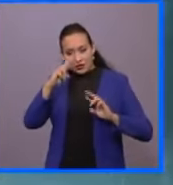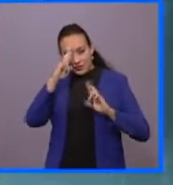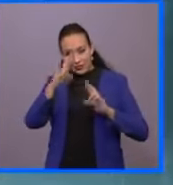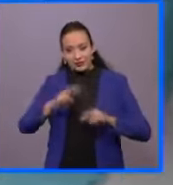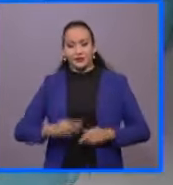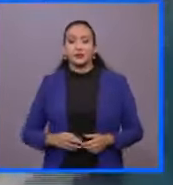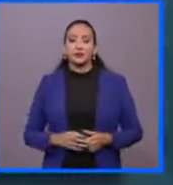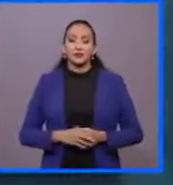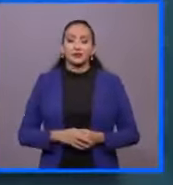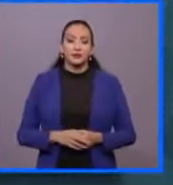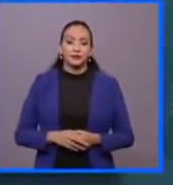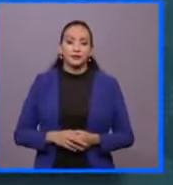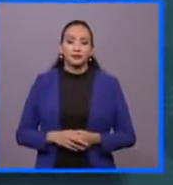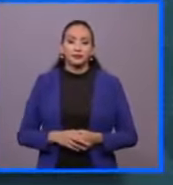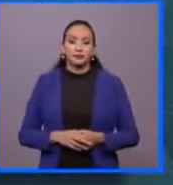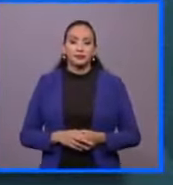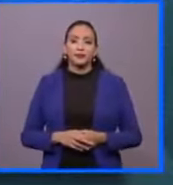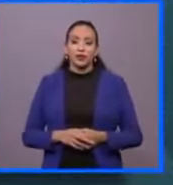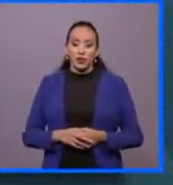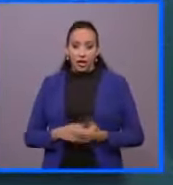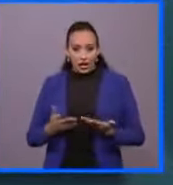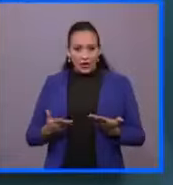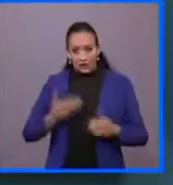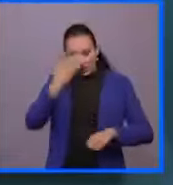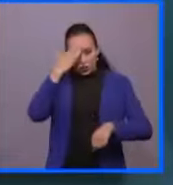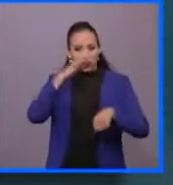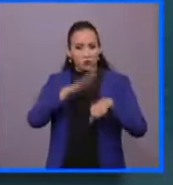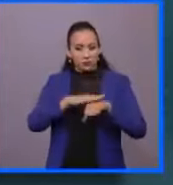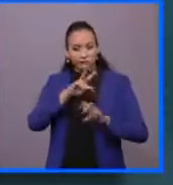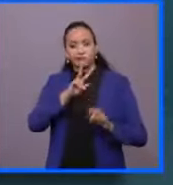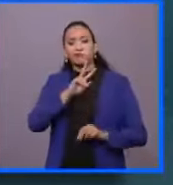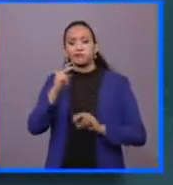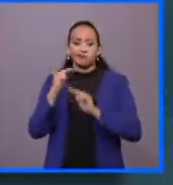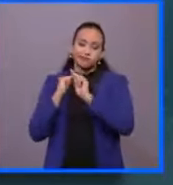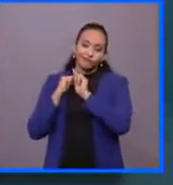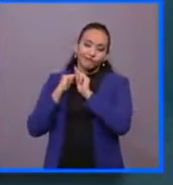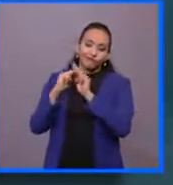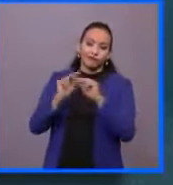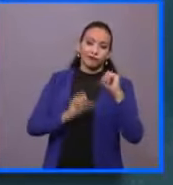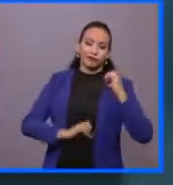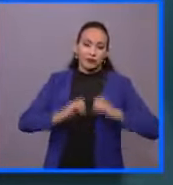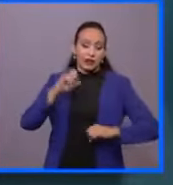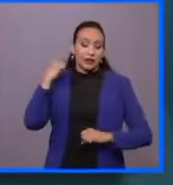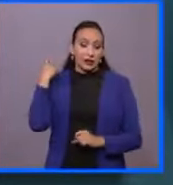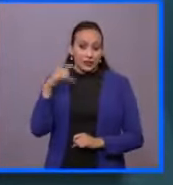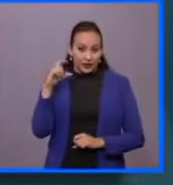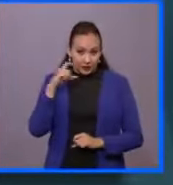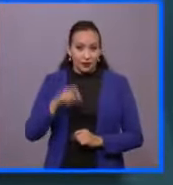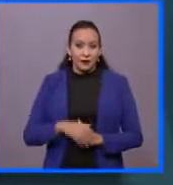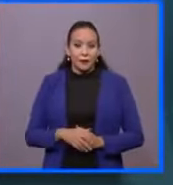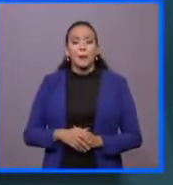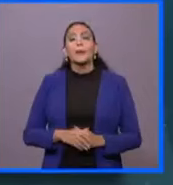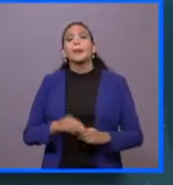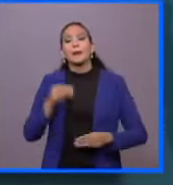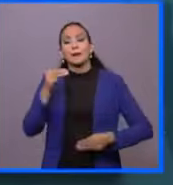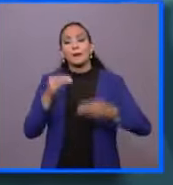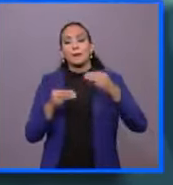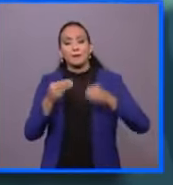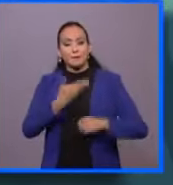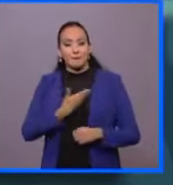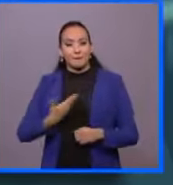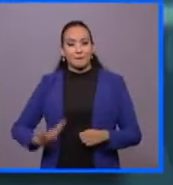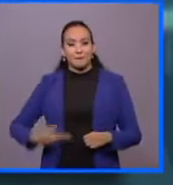centrales. En el marco de la conmemoración por los 200 años del Poder Judicial de Querétaro, el magistrado